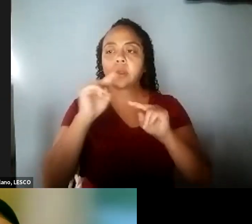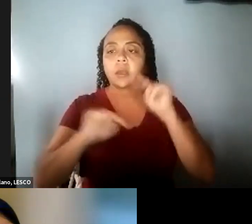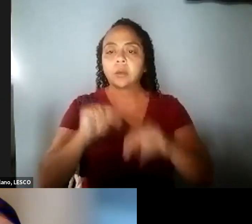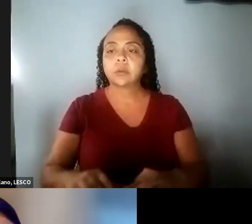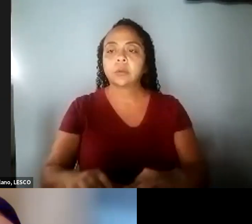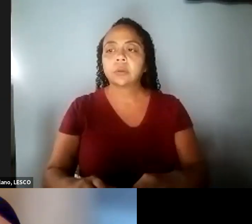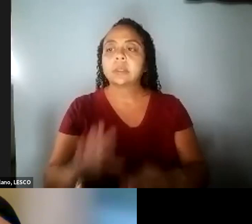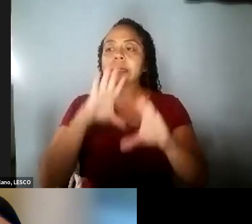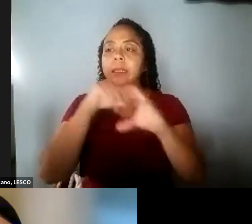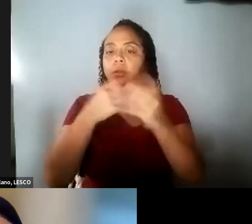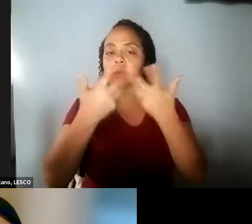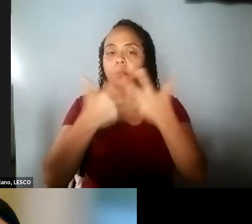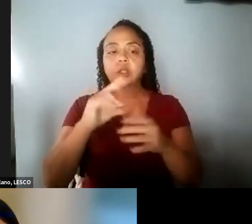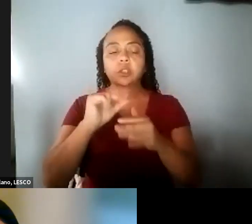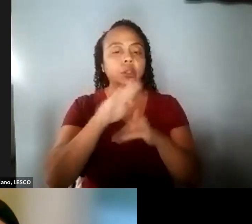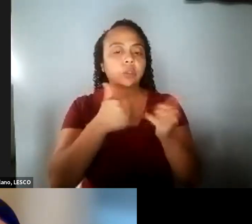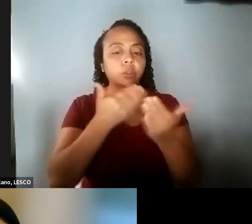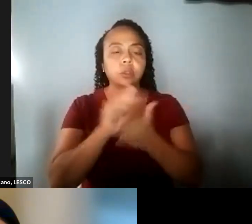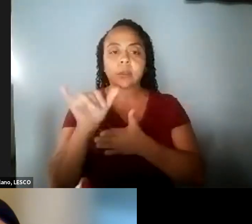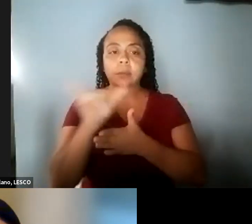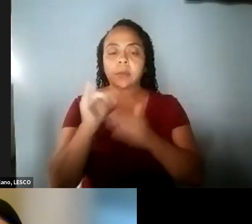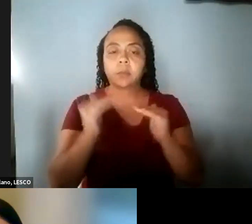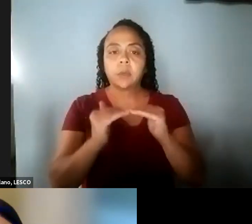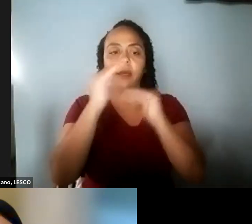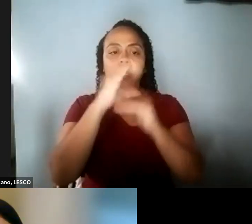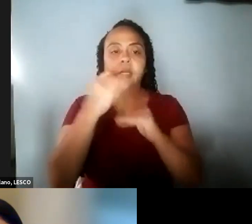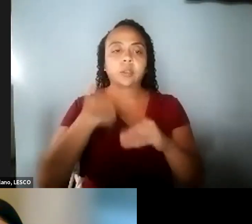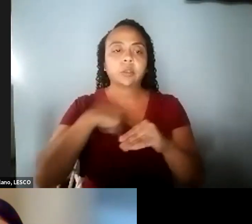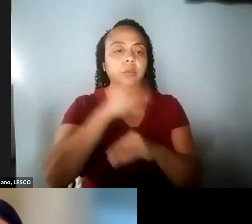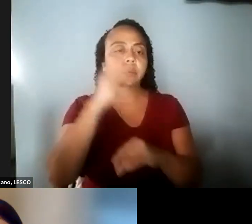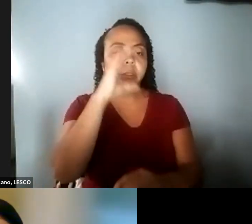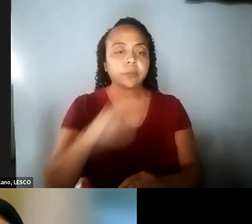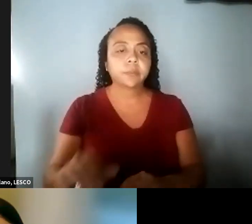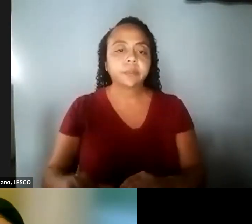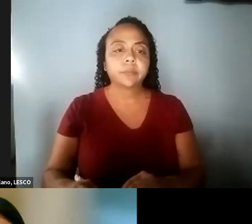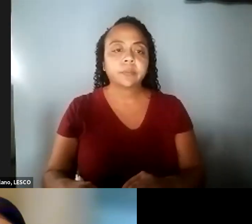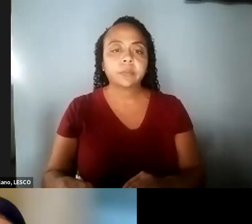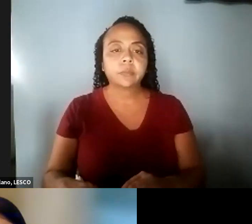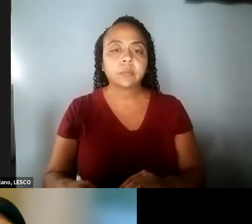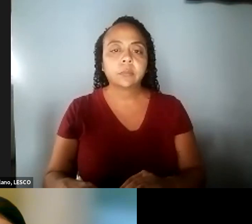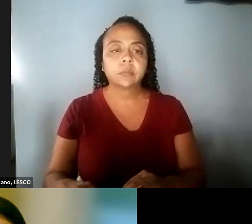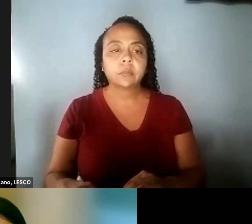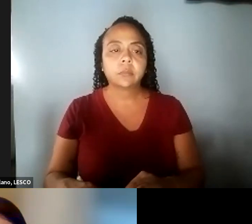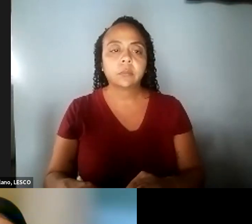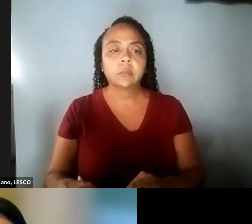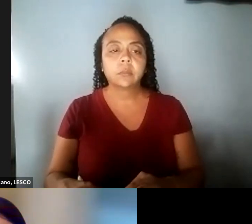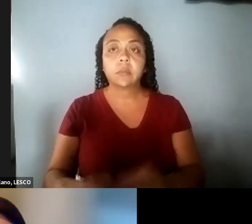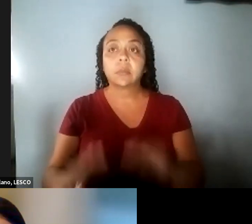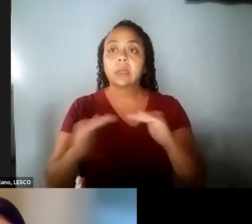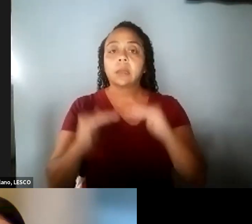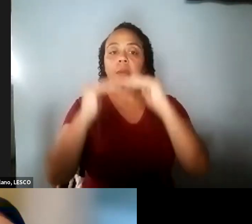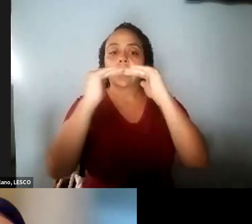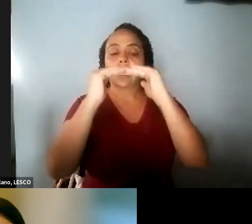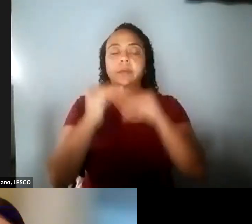que no todos están al mismo nivel y lo que andamos buscando es nivelar en este nivel valga la